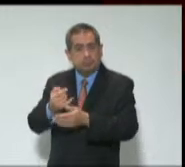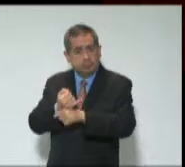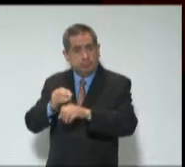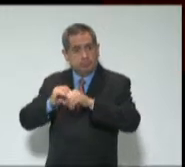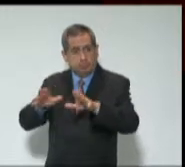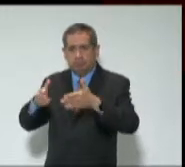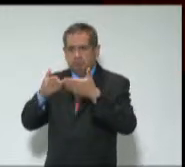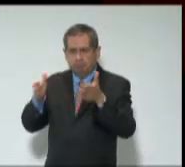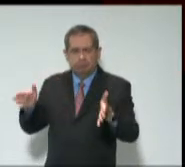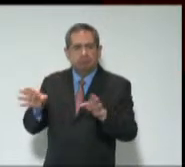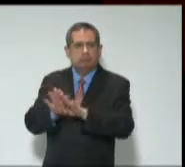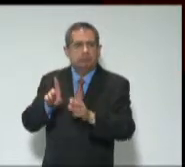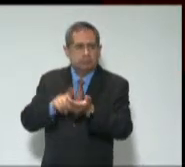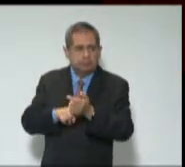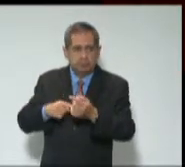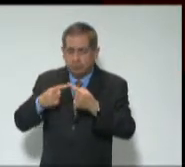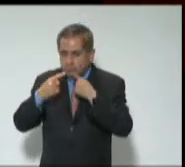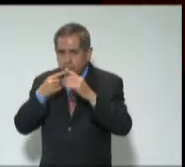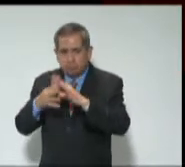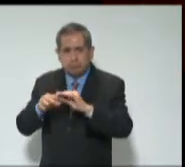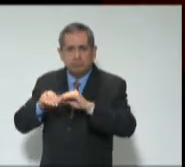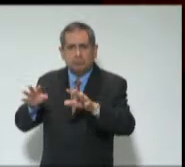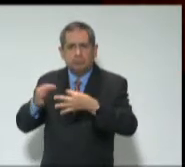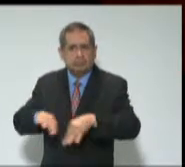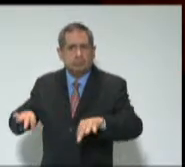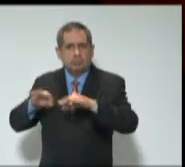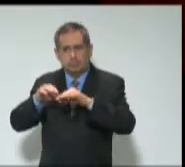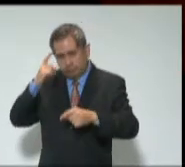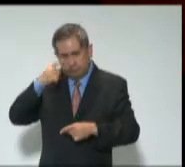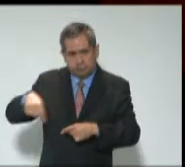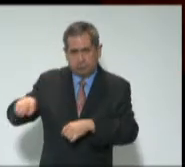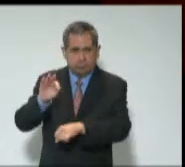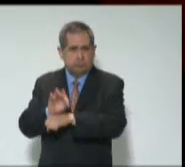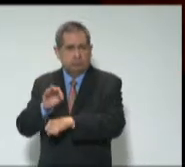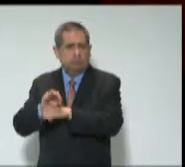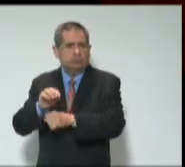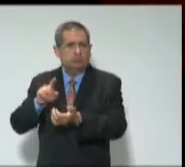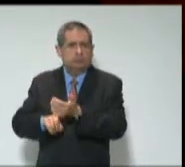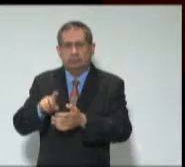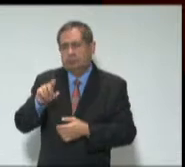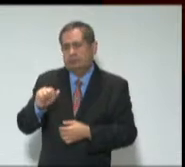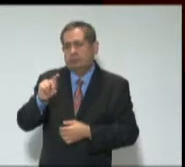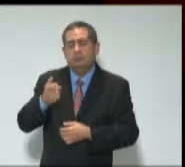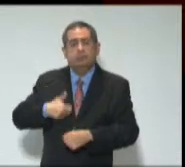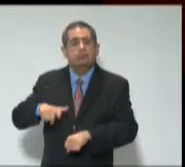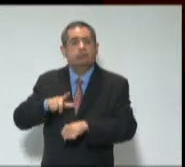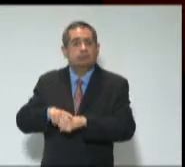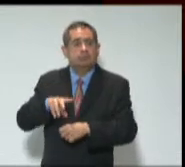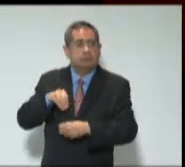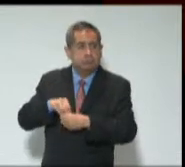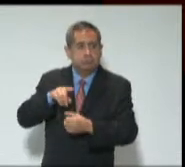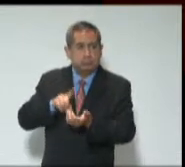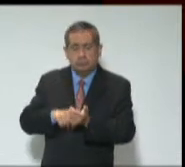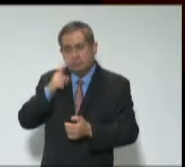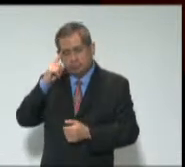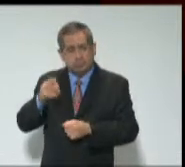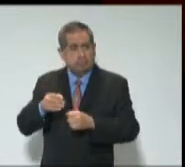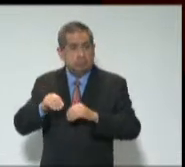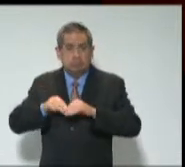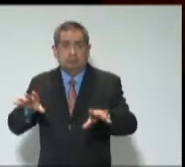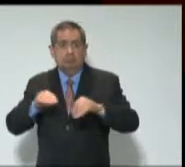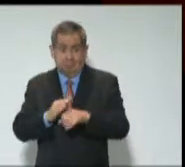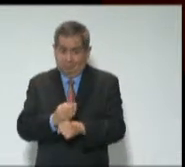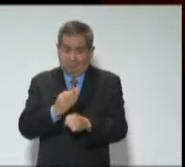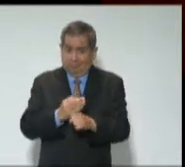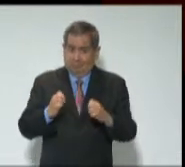pública llamado a cumplir una importante función de protección de datos personales en particular ante la emergencia